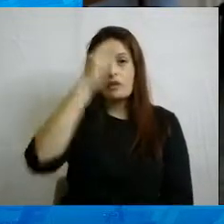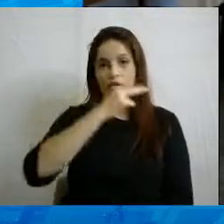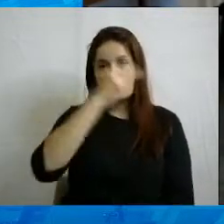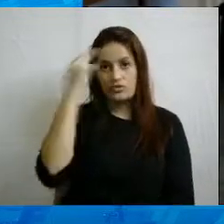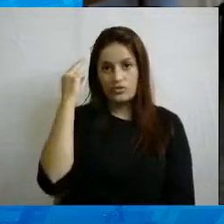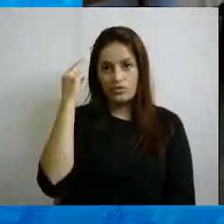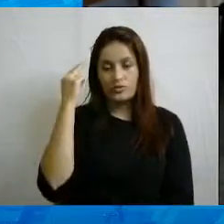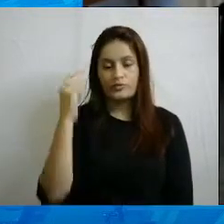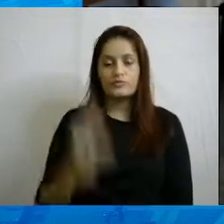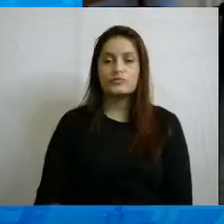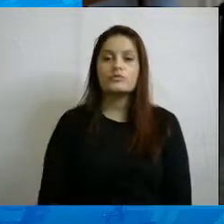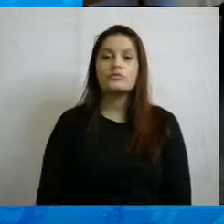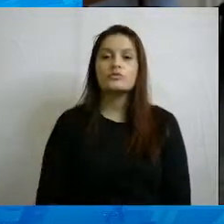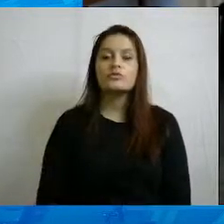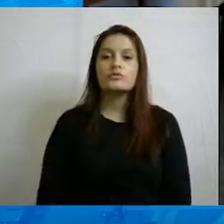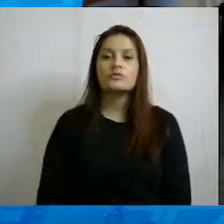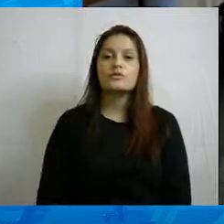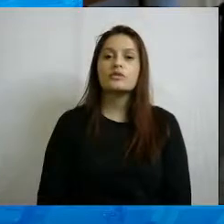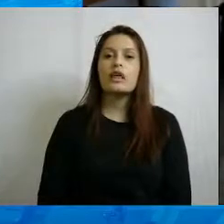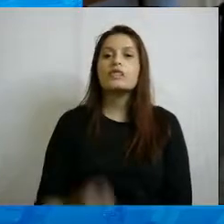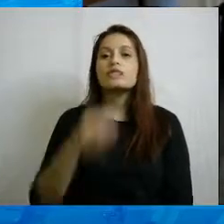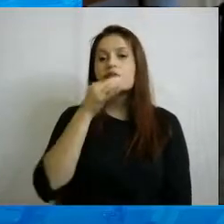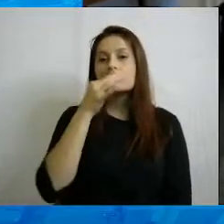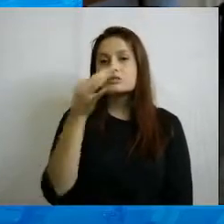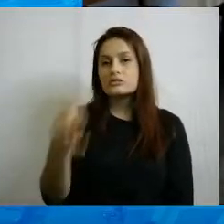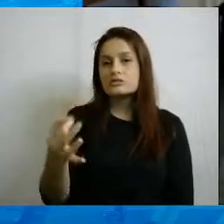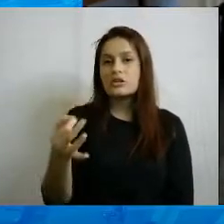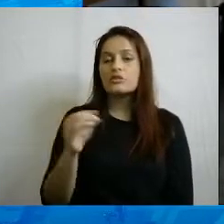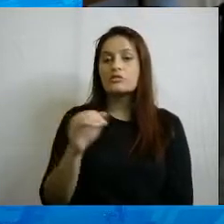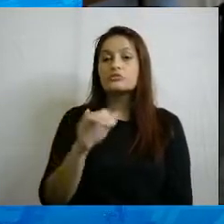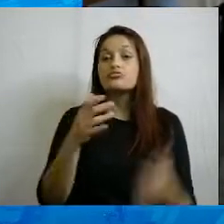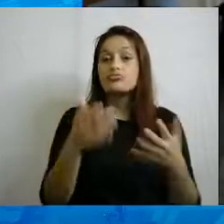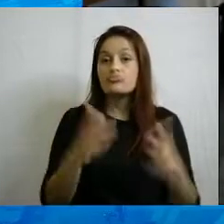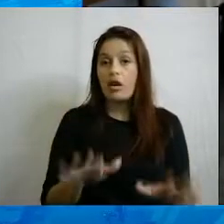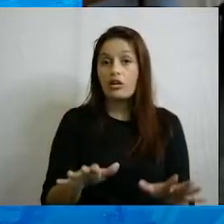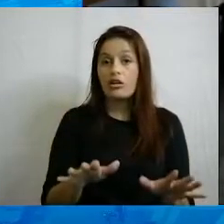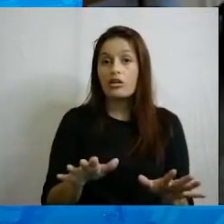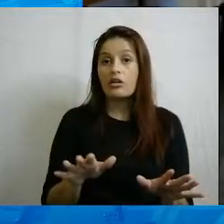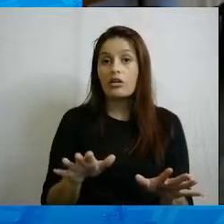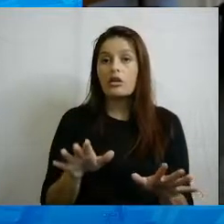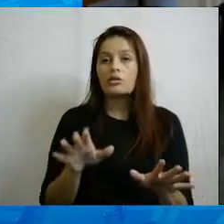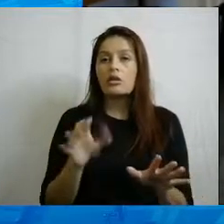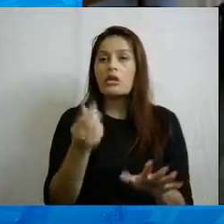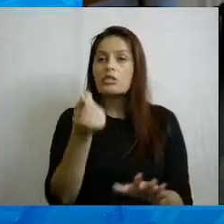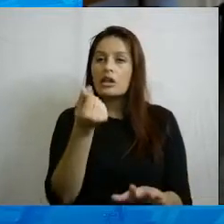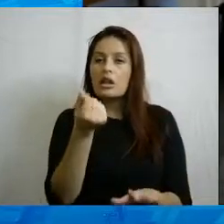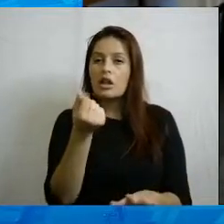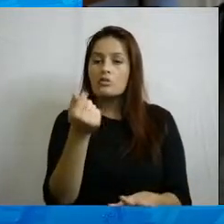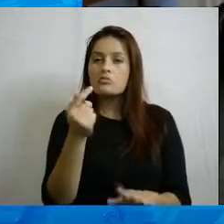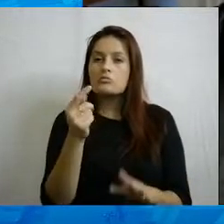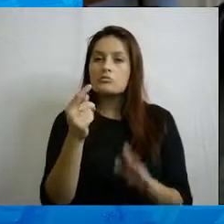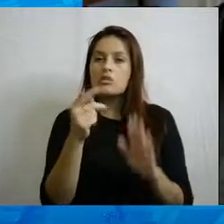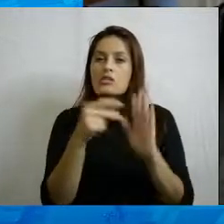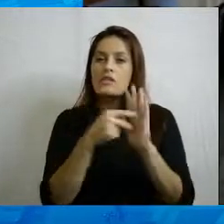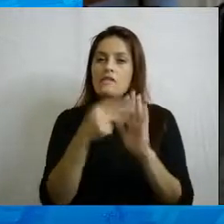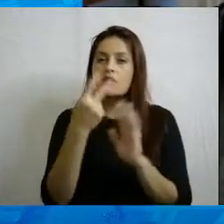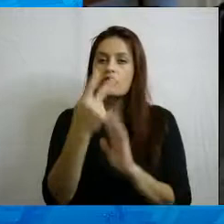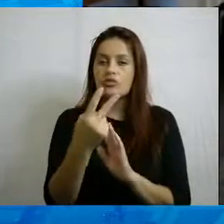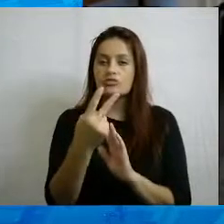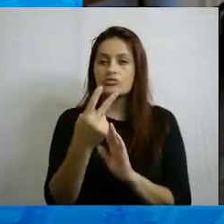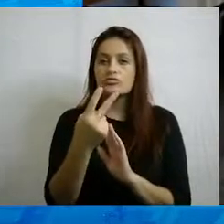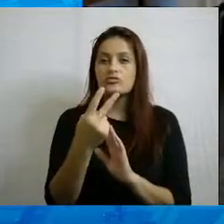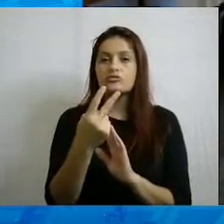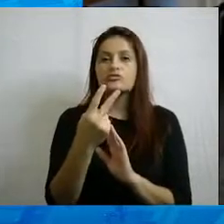Regional y Administrativo, se recomienda que, una vez transferidos los recursos a las empresas, el monto se divida en 12 cuotas de enero a diciembre y